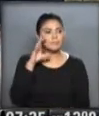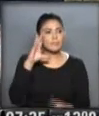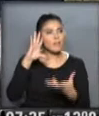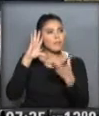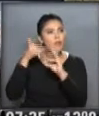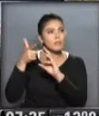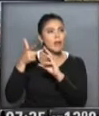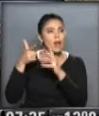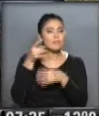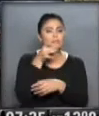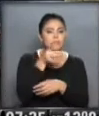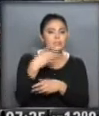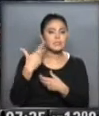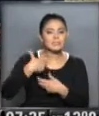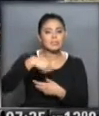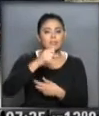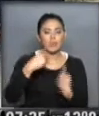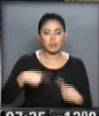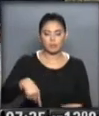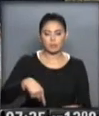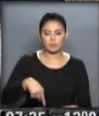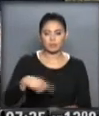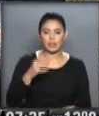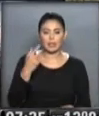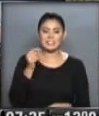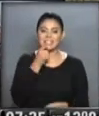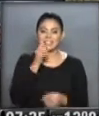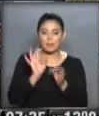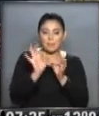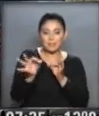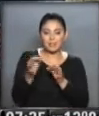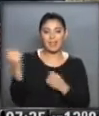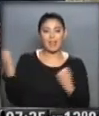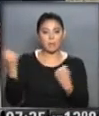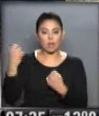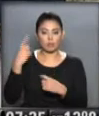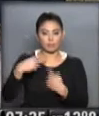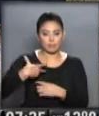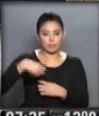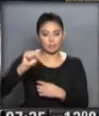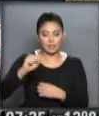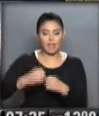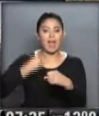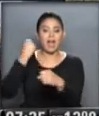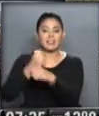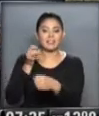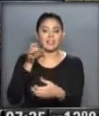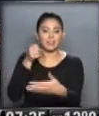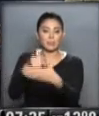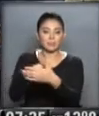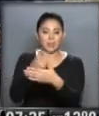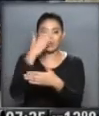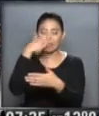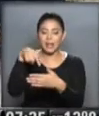de transporte que la carga a corta distancia la hagan los camiones hacia las terminales de trenes y luego los trenes hacia